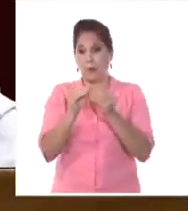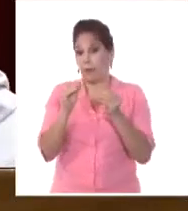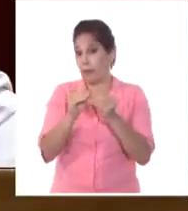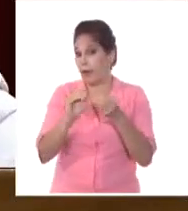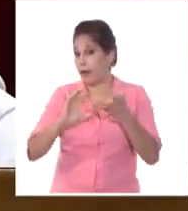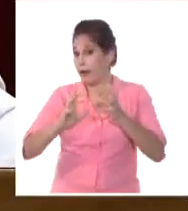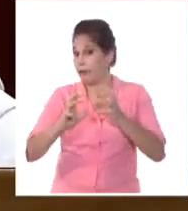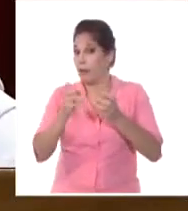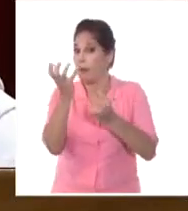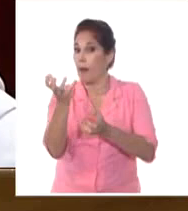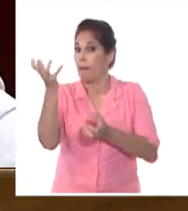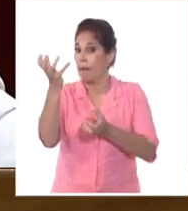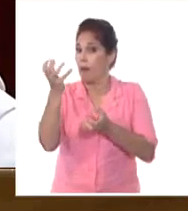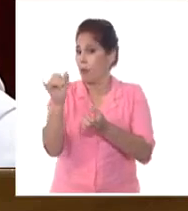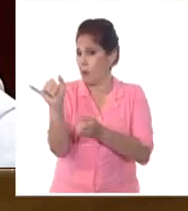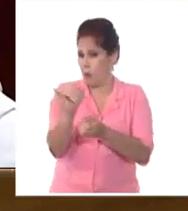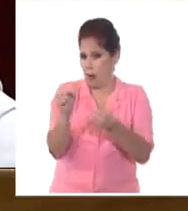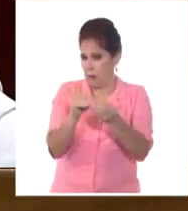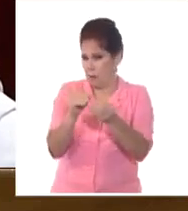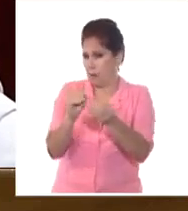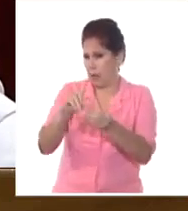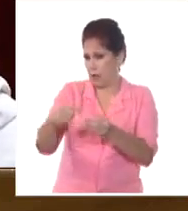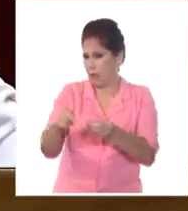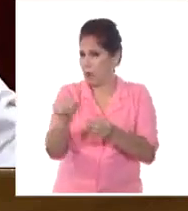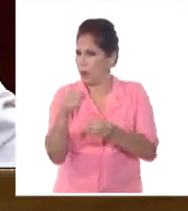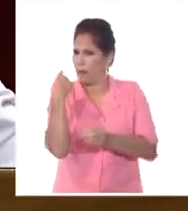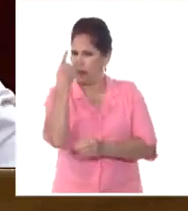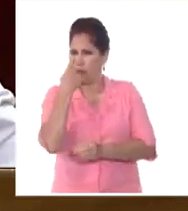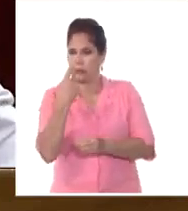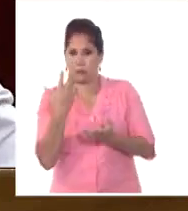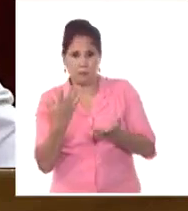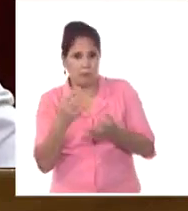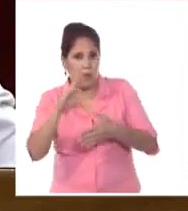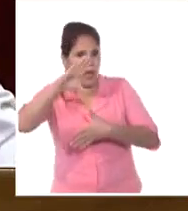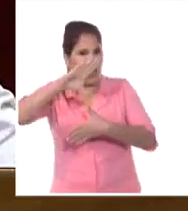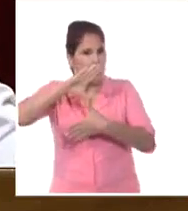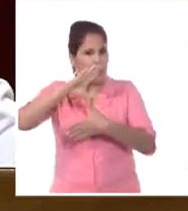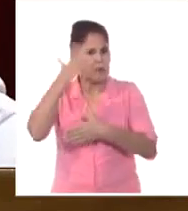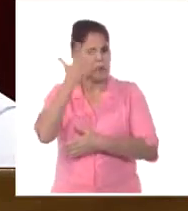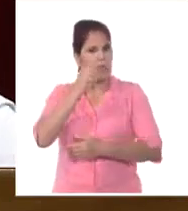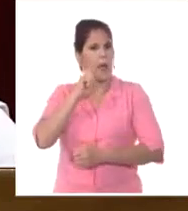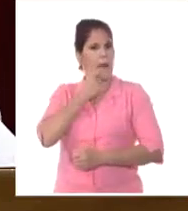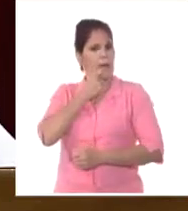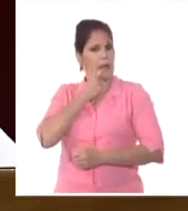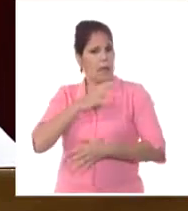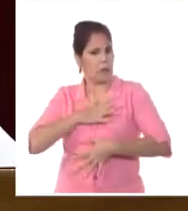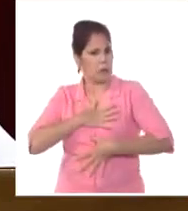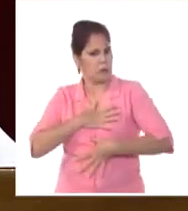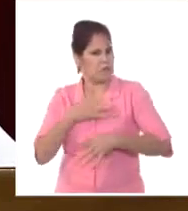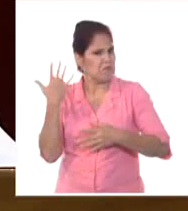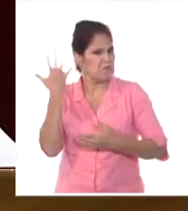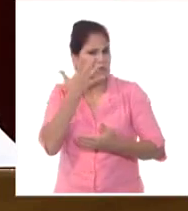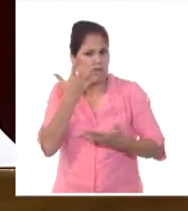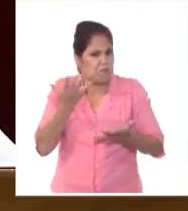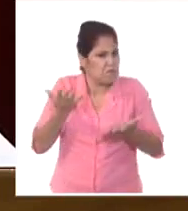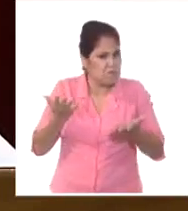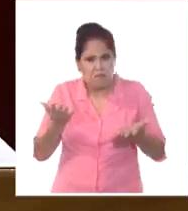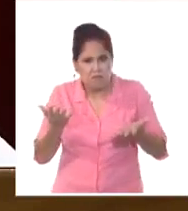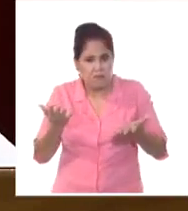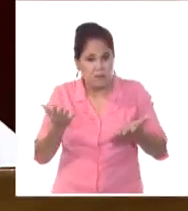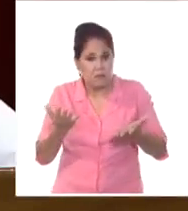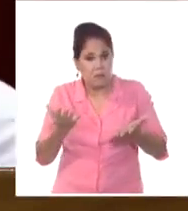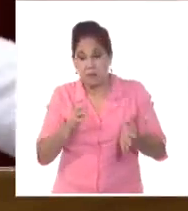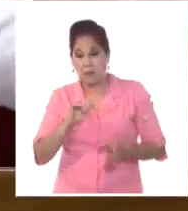a la fruta madura, tenemos que preguntarnos, ¿de a qué América y para qué americanos estaban hablando? No